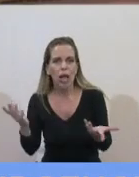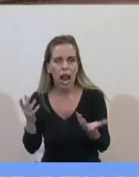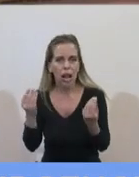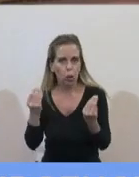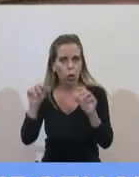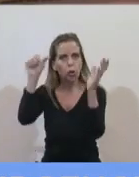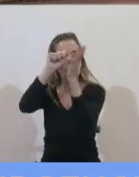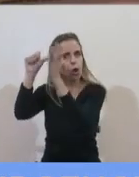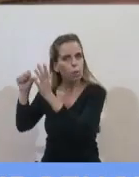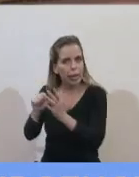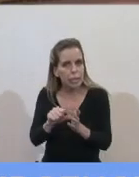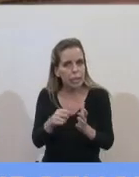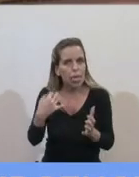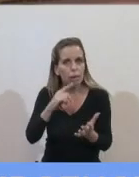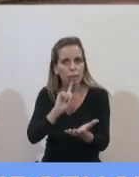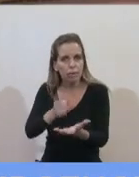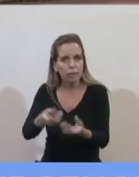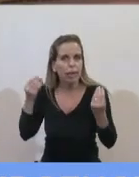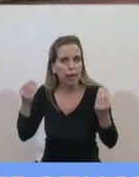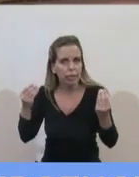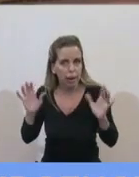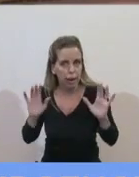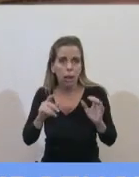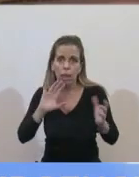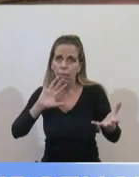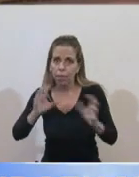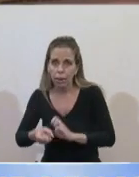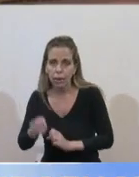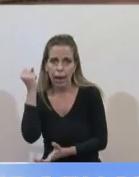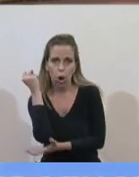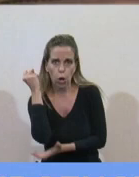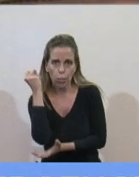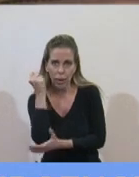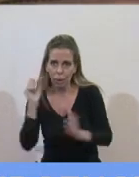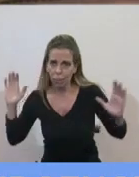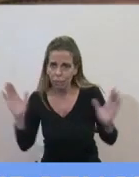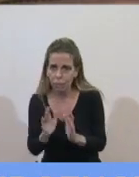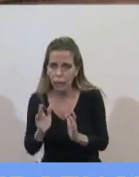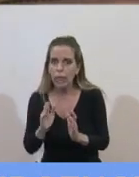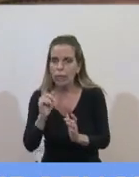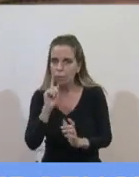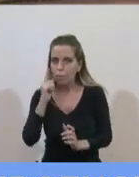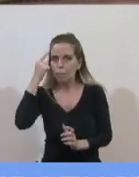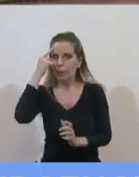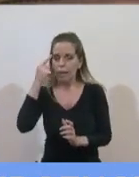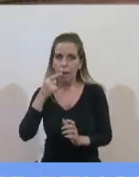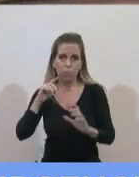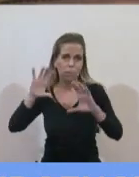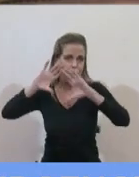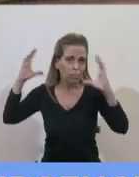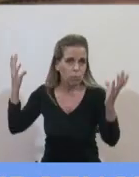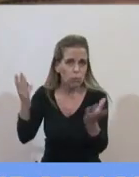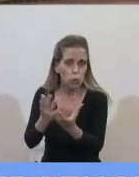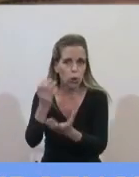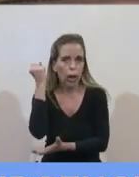generan y estamos hablando de una recesión global muy importante e inclusiva de el riesgo de una depresión global